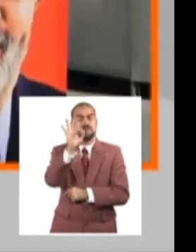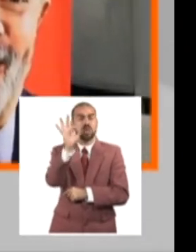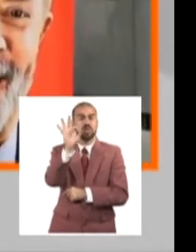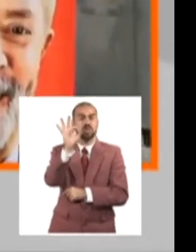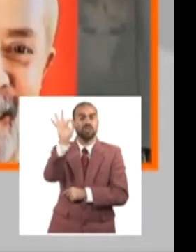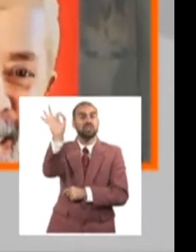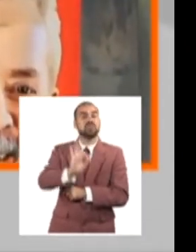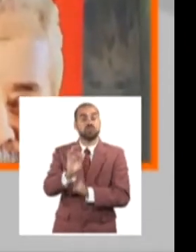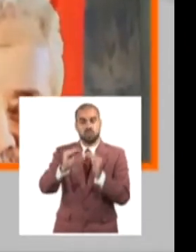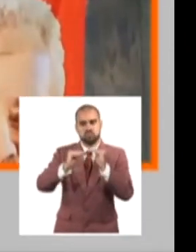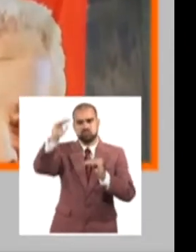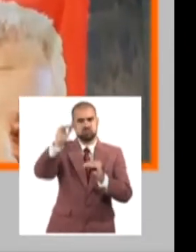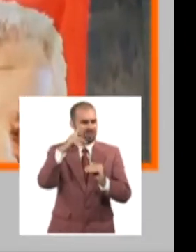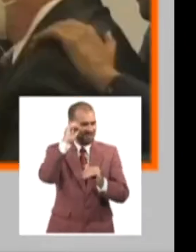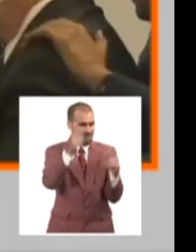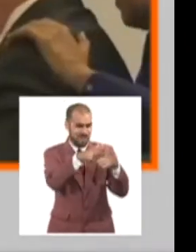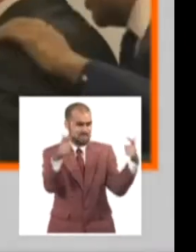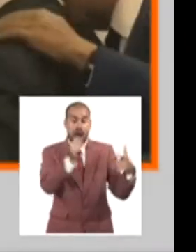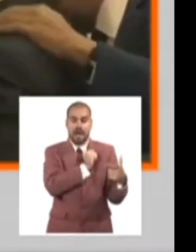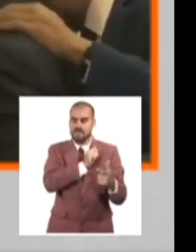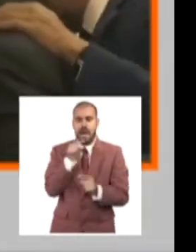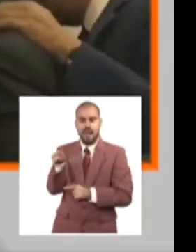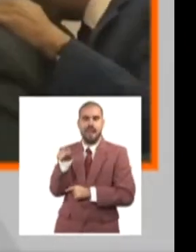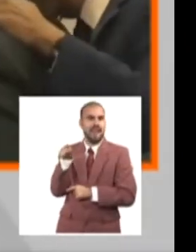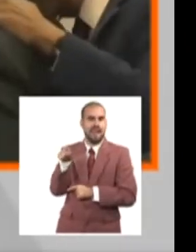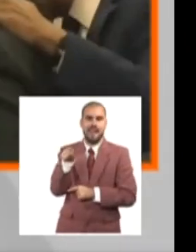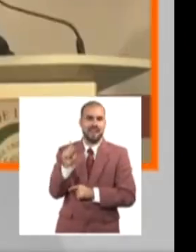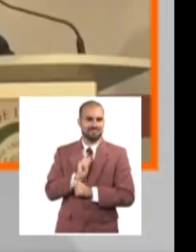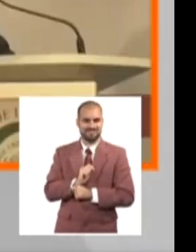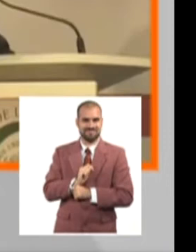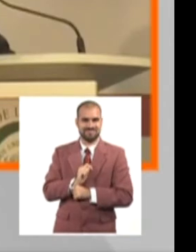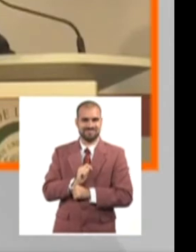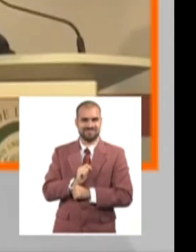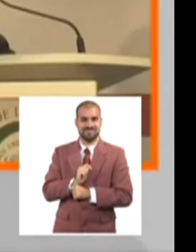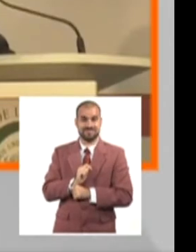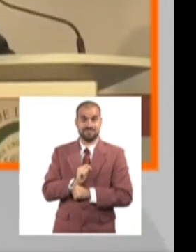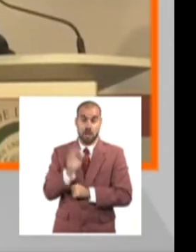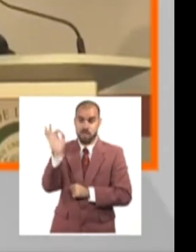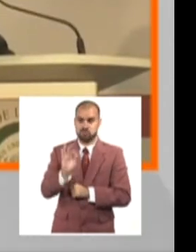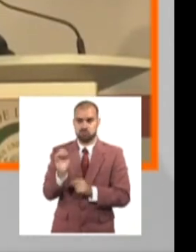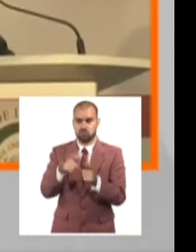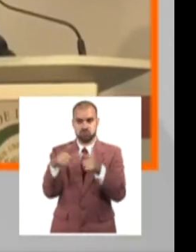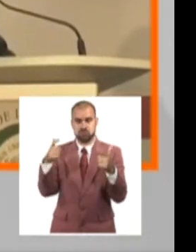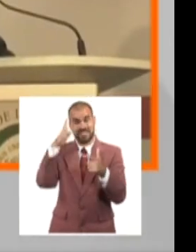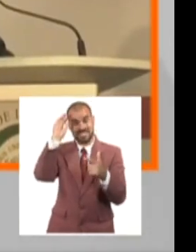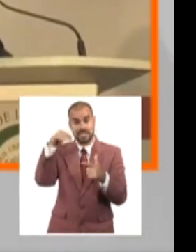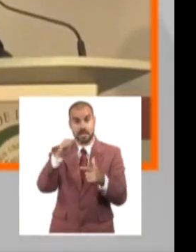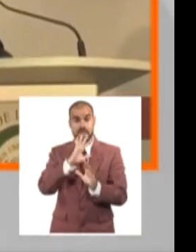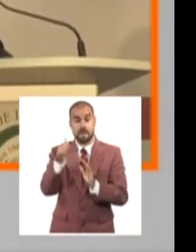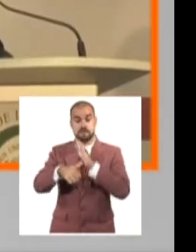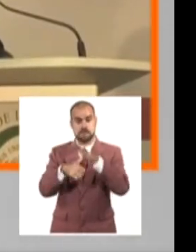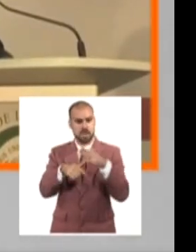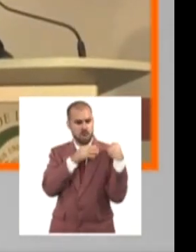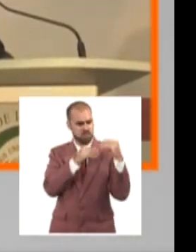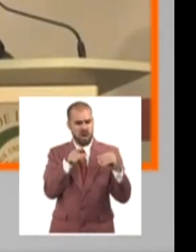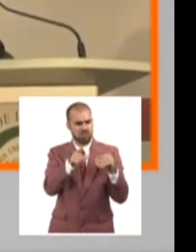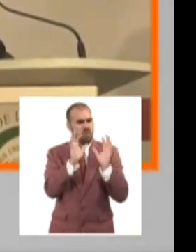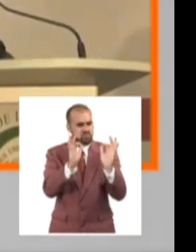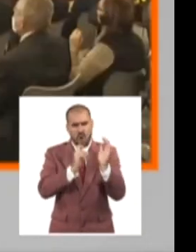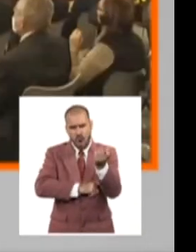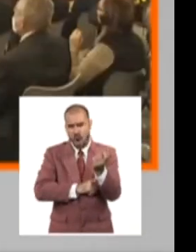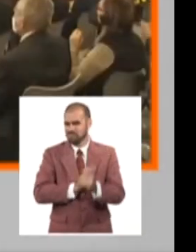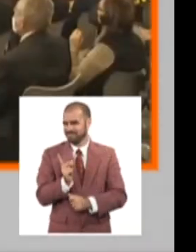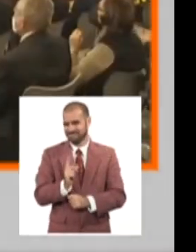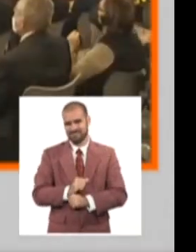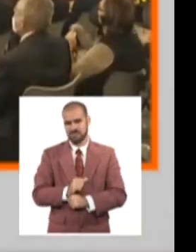68 alrededor del 10 por ciento muy leal y si eso para un presidente que termina eso no es usual normalmente los presidentes